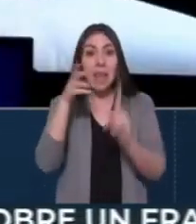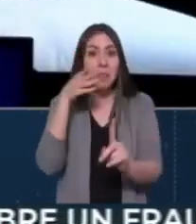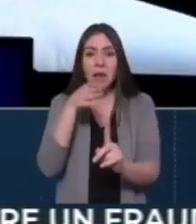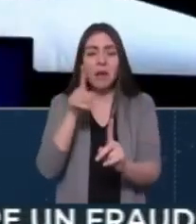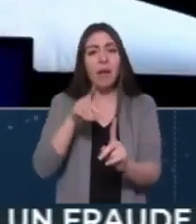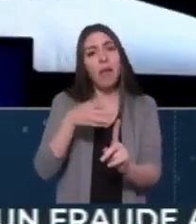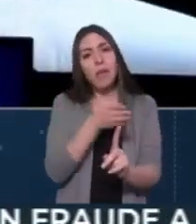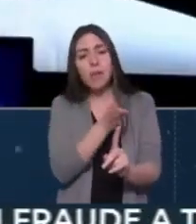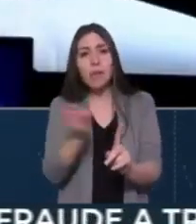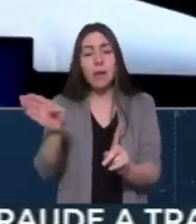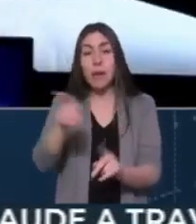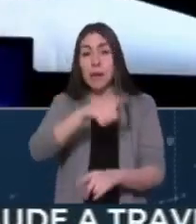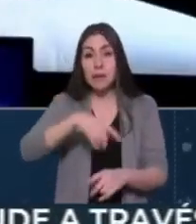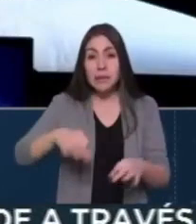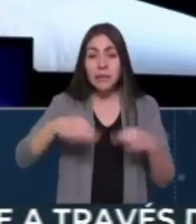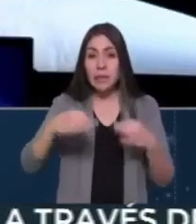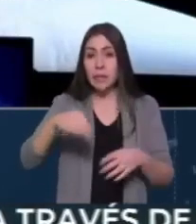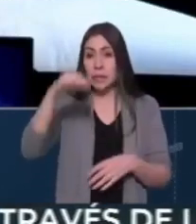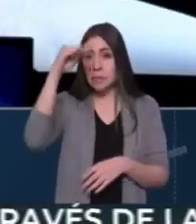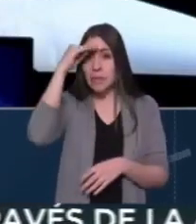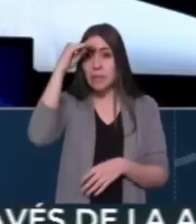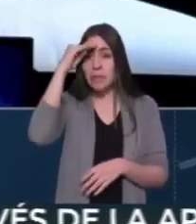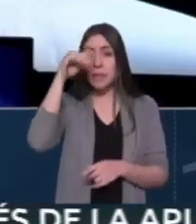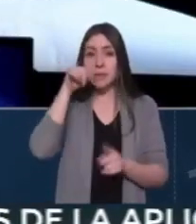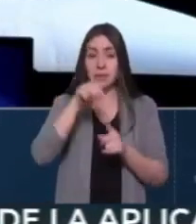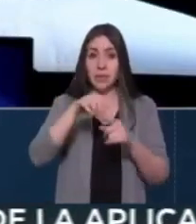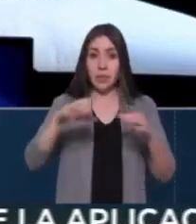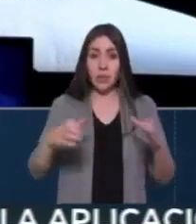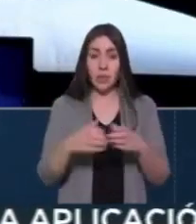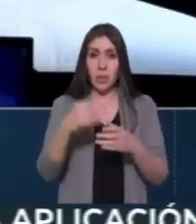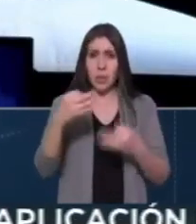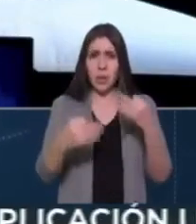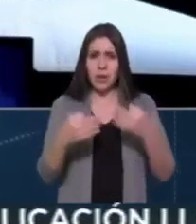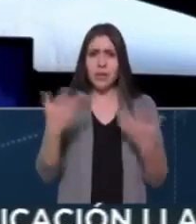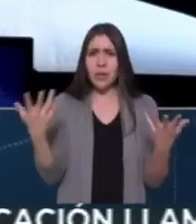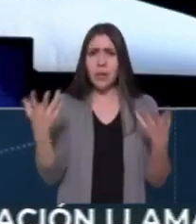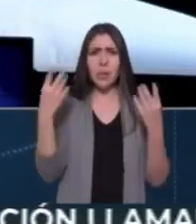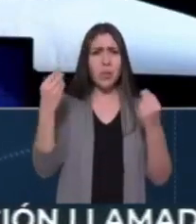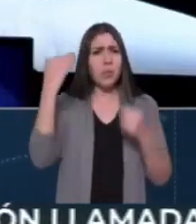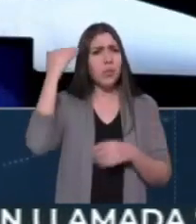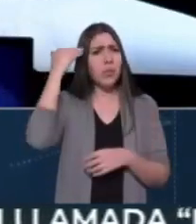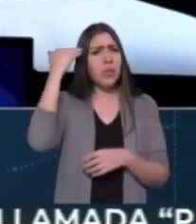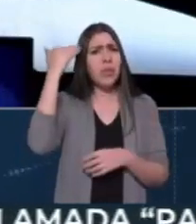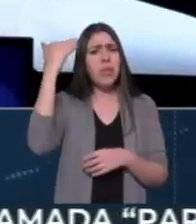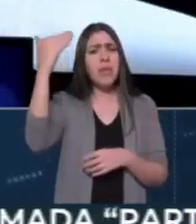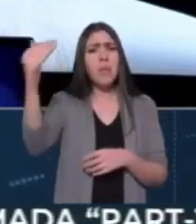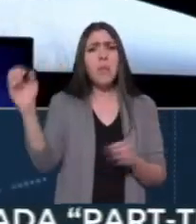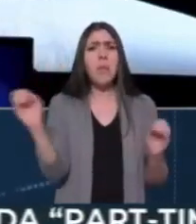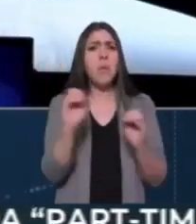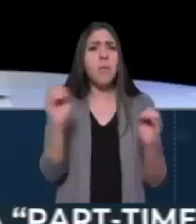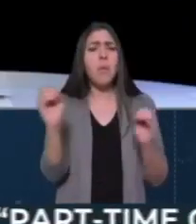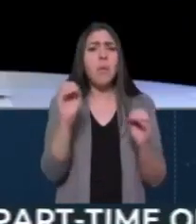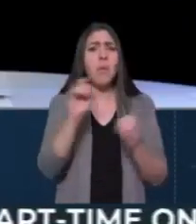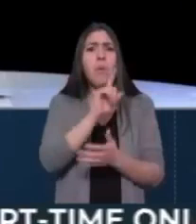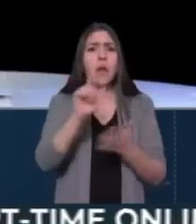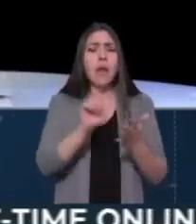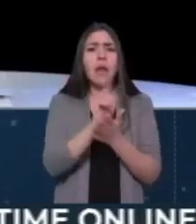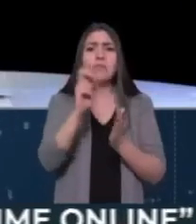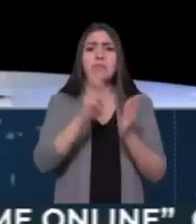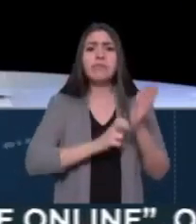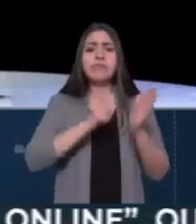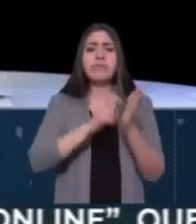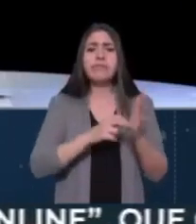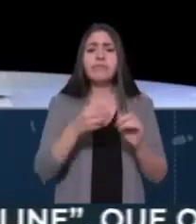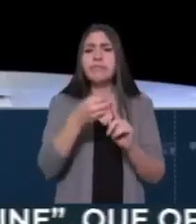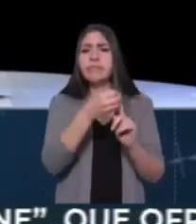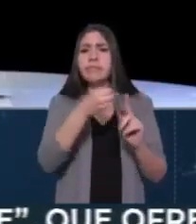ponen a pensar justamente que el Poder Judicial tiene mucho tiempo sin tener una regulación. Es imposible que los